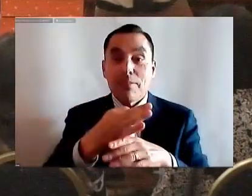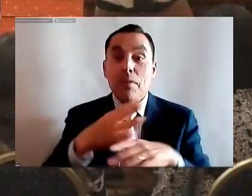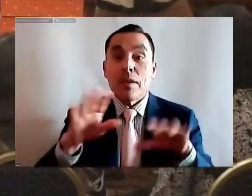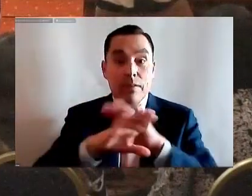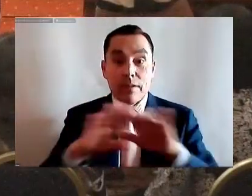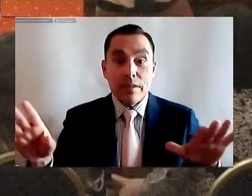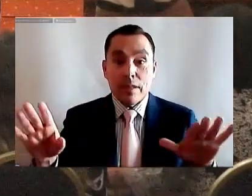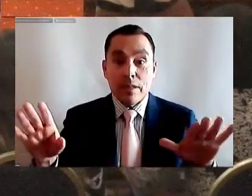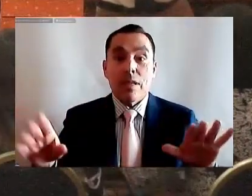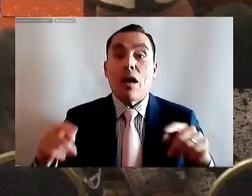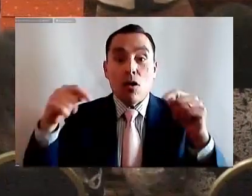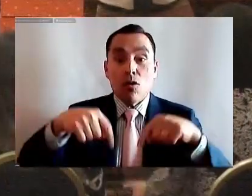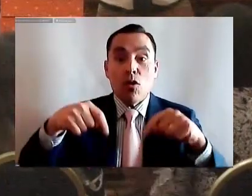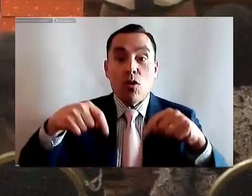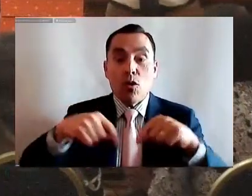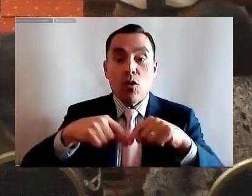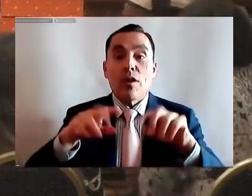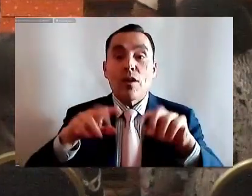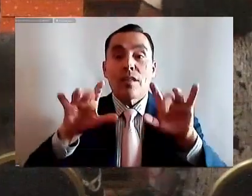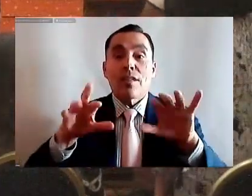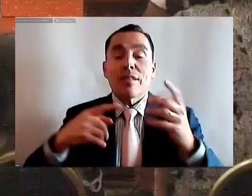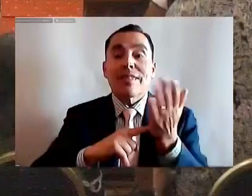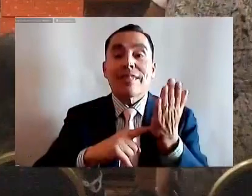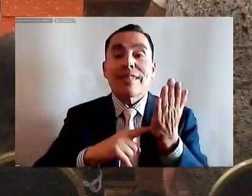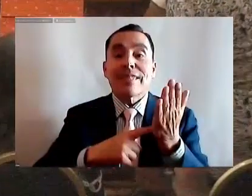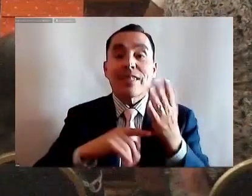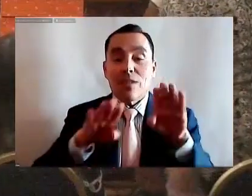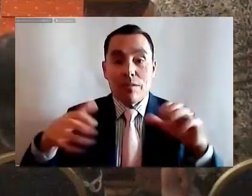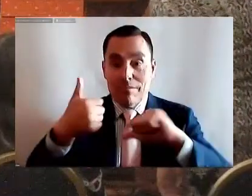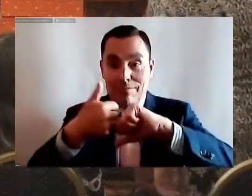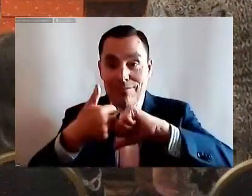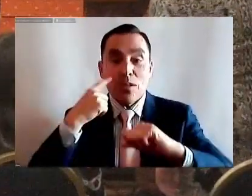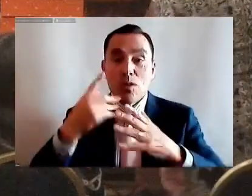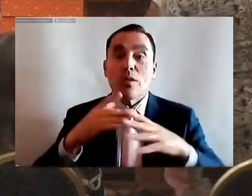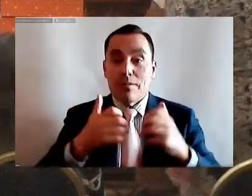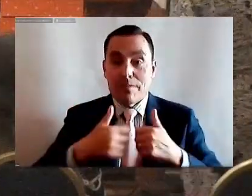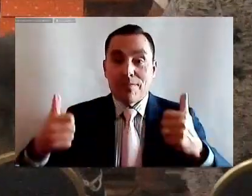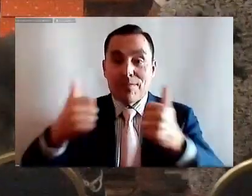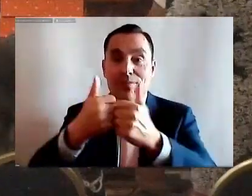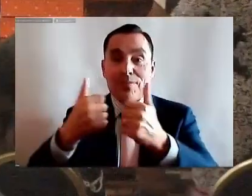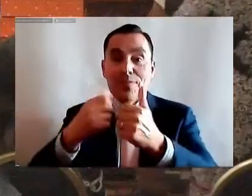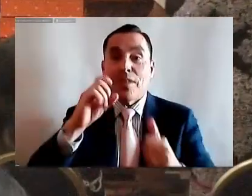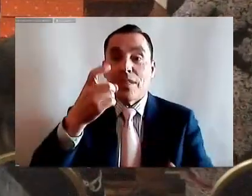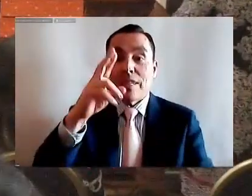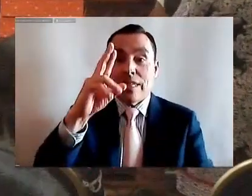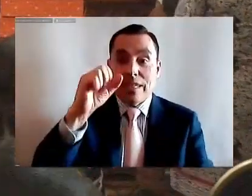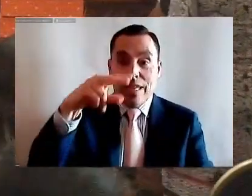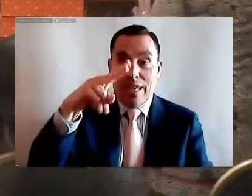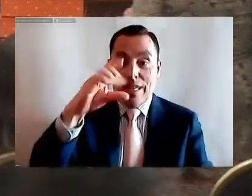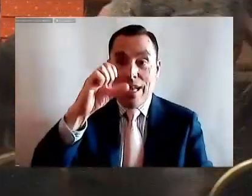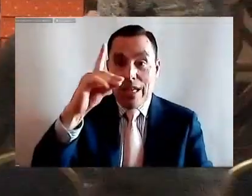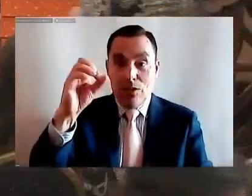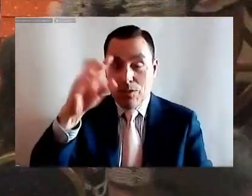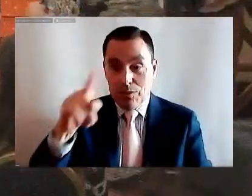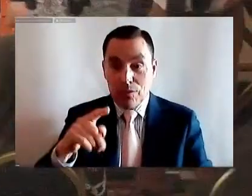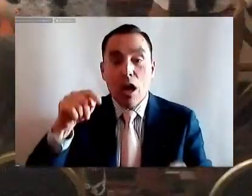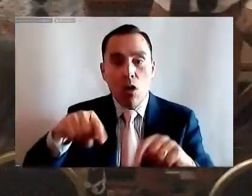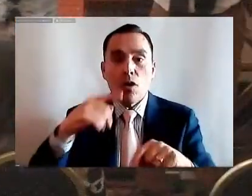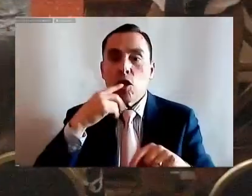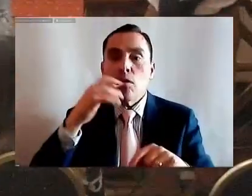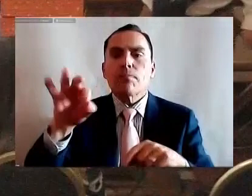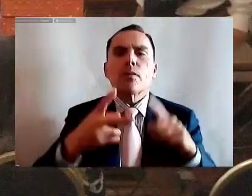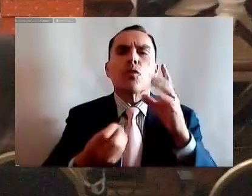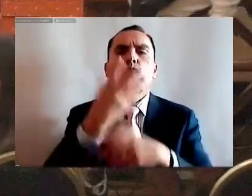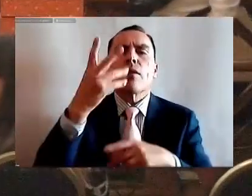a la Secretaria Técnica de Igualdad de Género y No Discriminación de la Corte Suprema, María Soledad Granado, quien se referirá a las nuevas herramientas disponibles